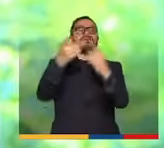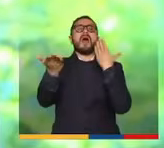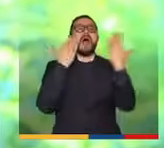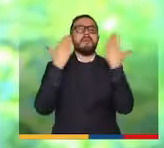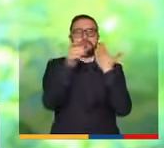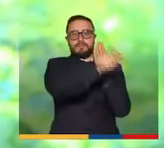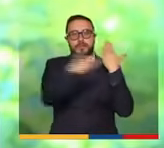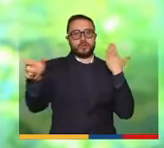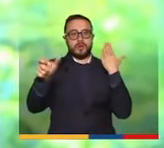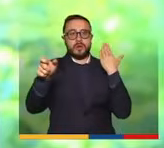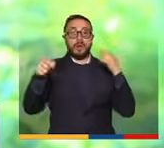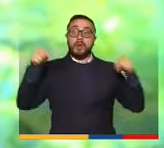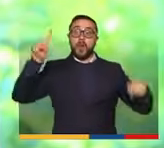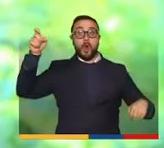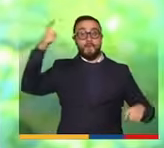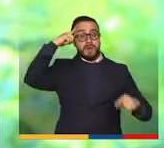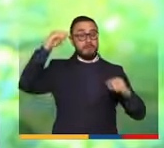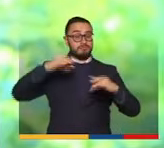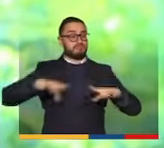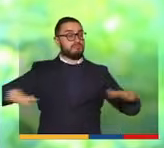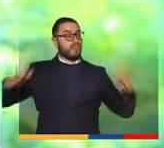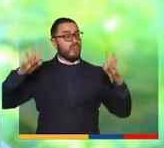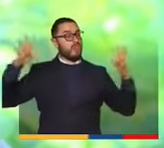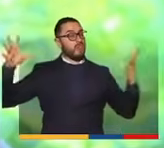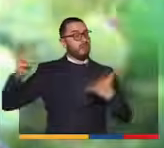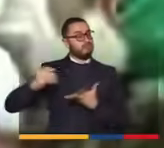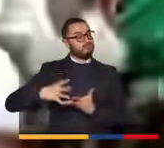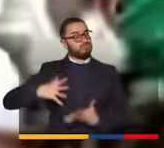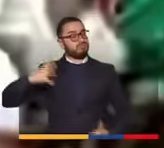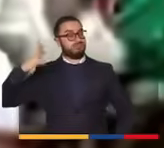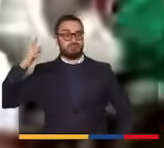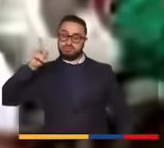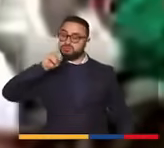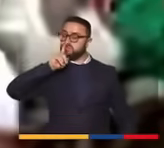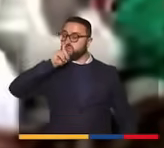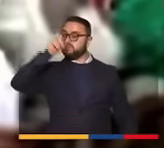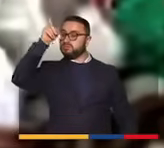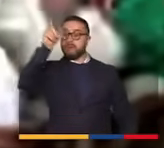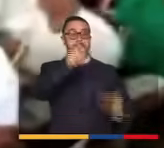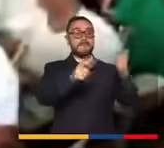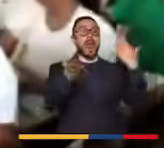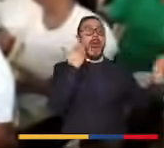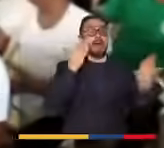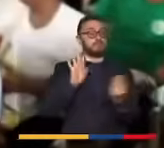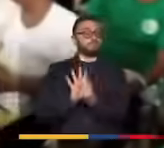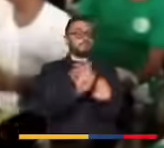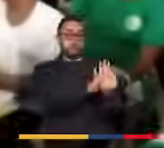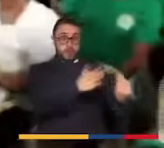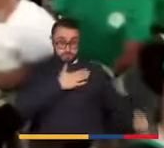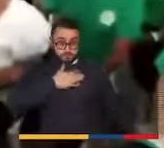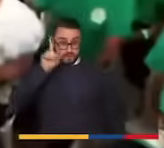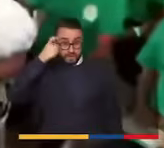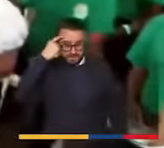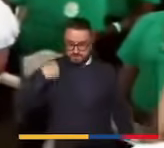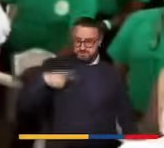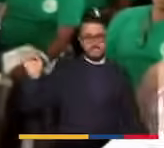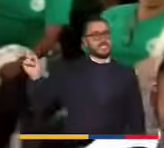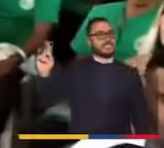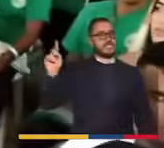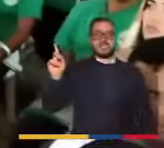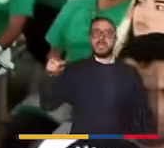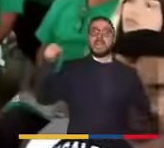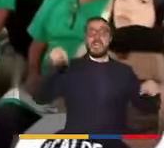No es un gobierno de terratenientes, no es un gobierno de despojadores, no es un gobierno